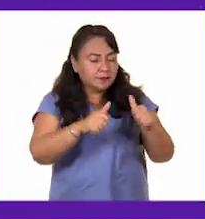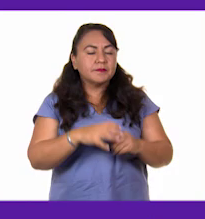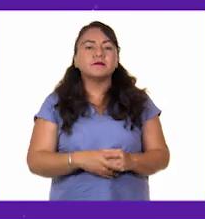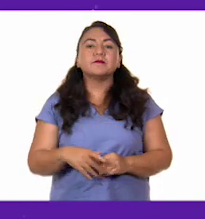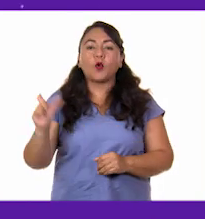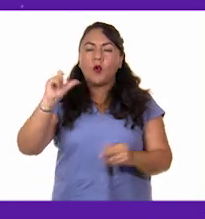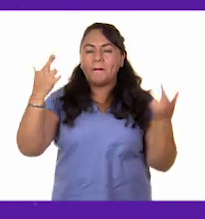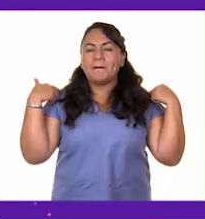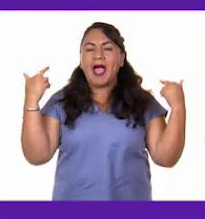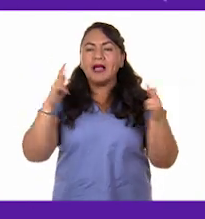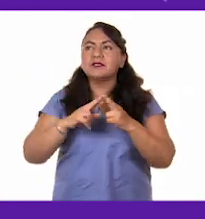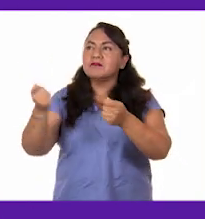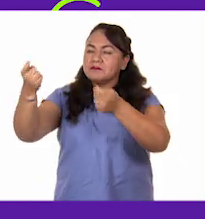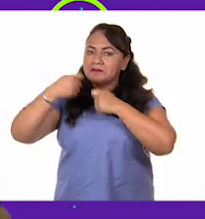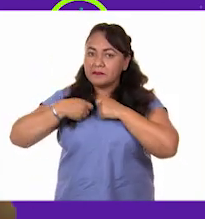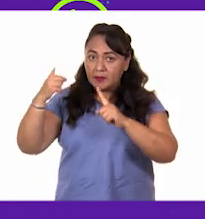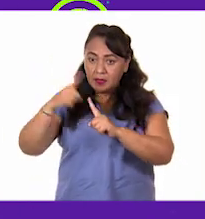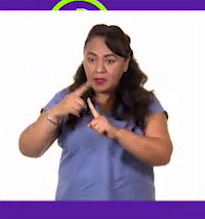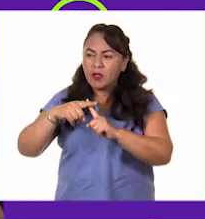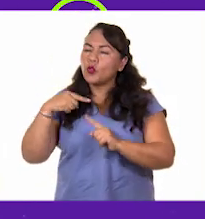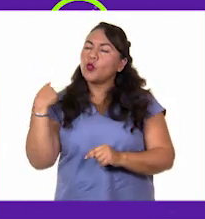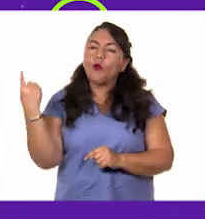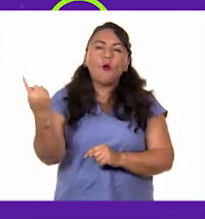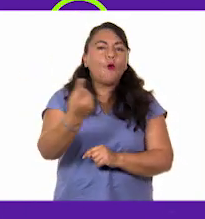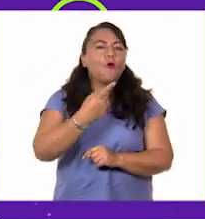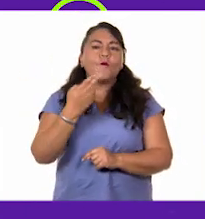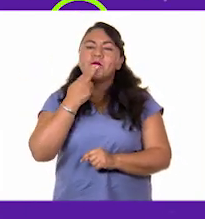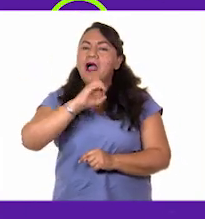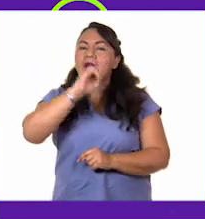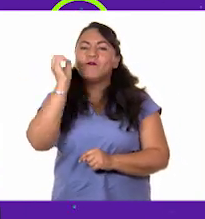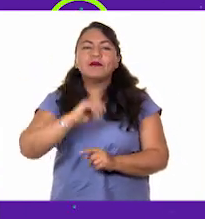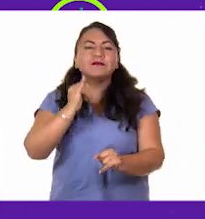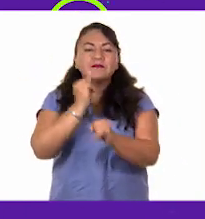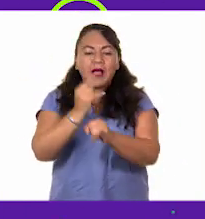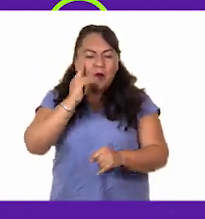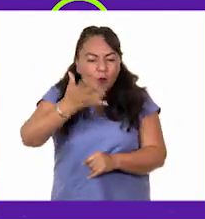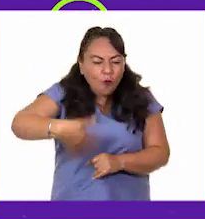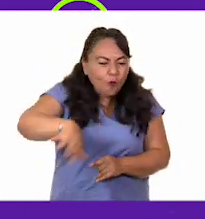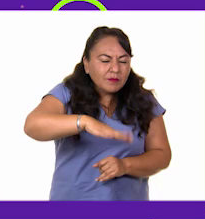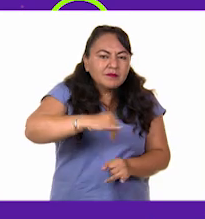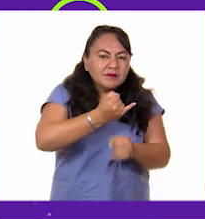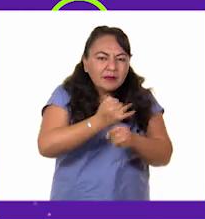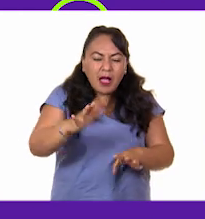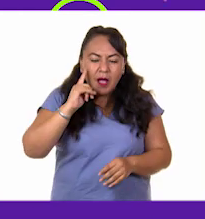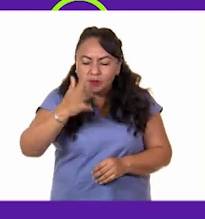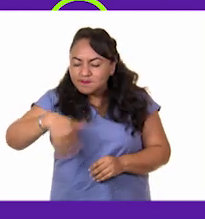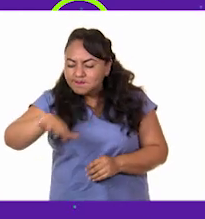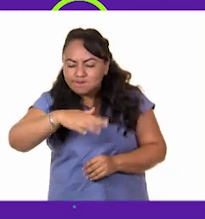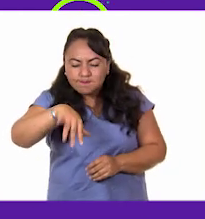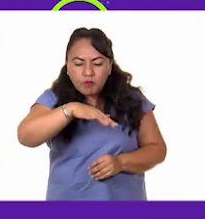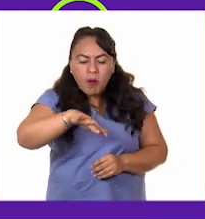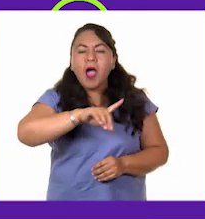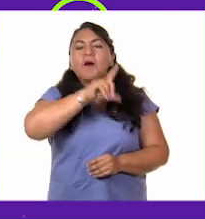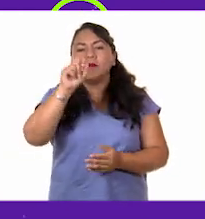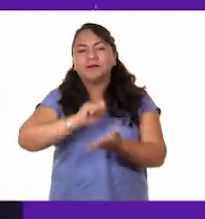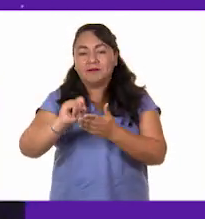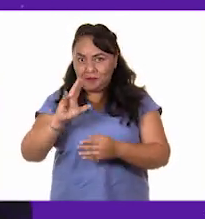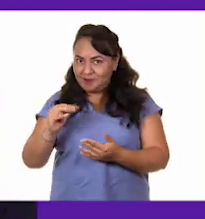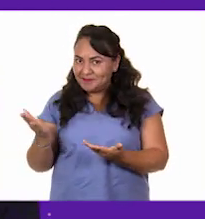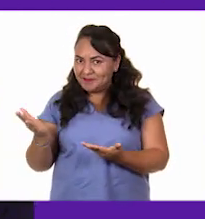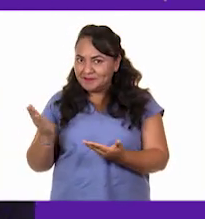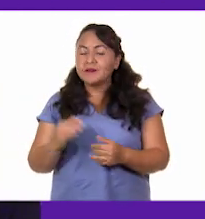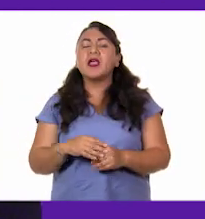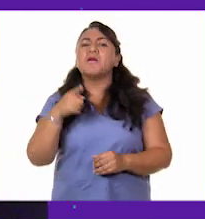los maestros nos dejan tareas, todos hemos utilizado el Internet para buscar información y así poder realizarlas, ¿no es así?